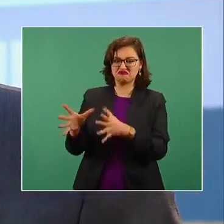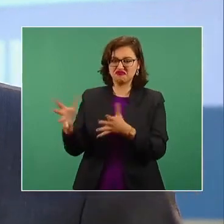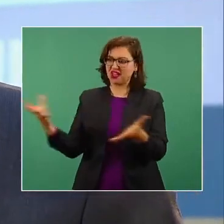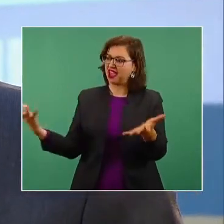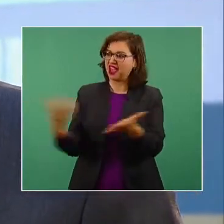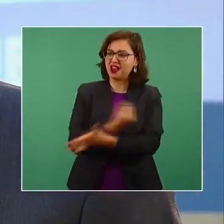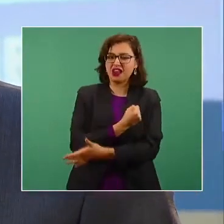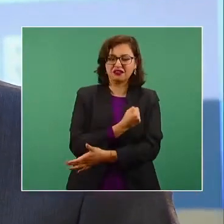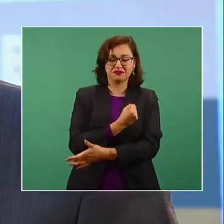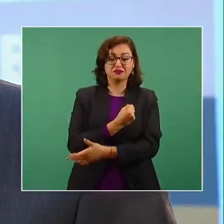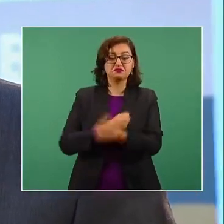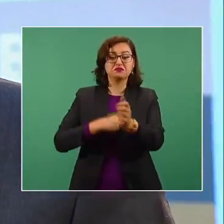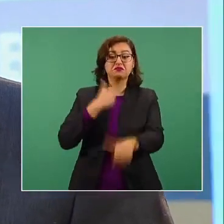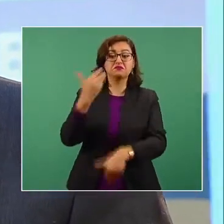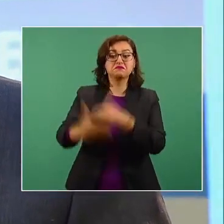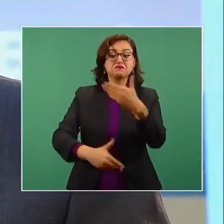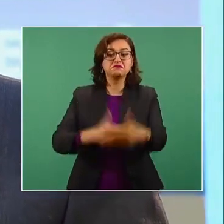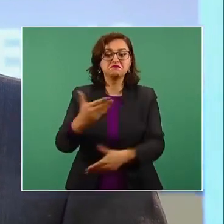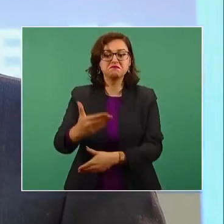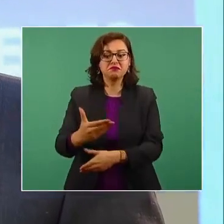traicionan